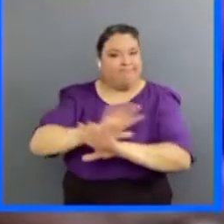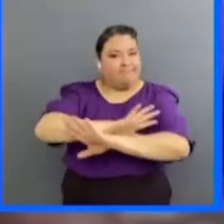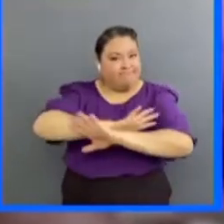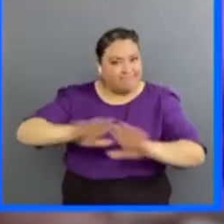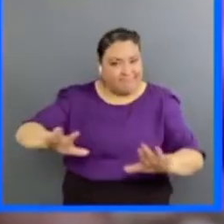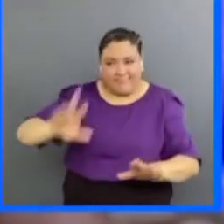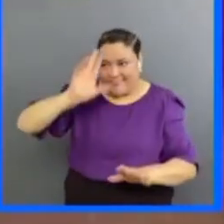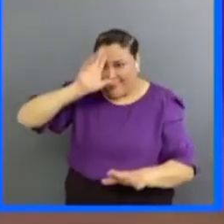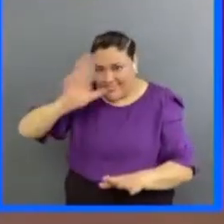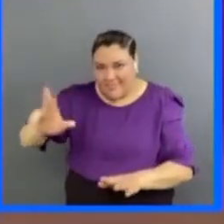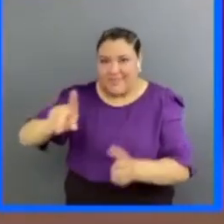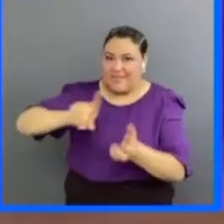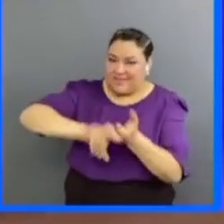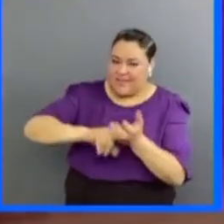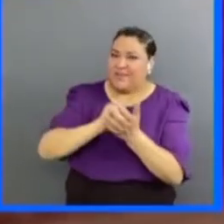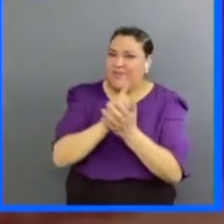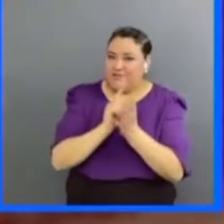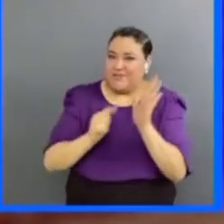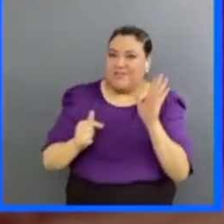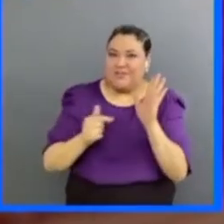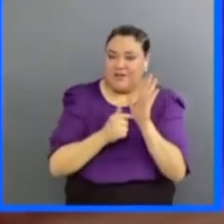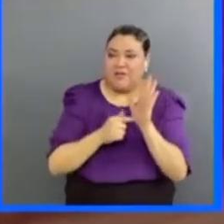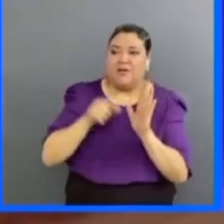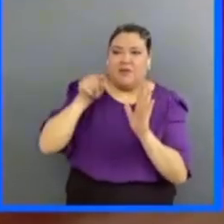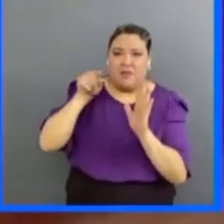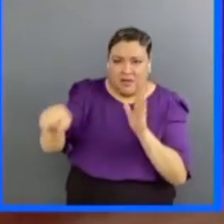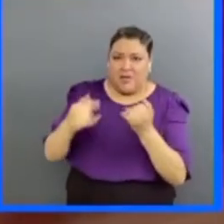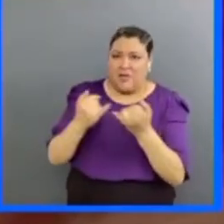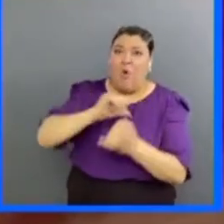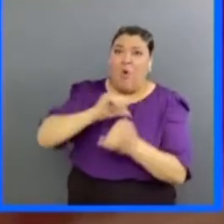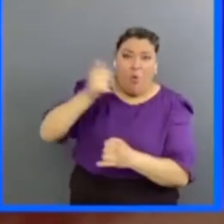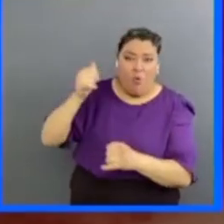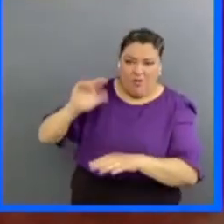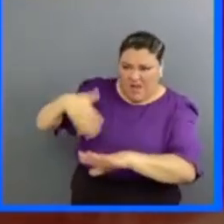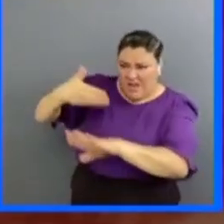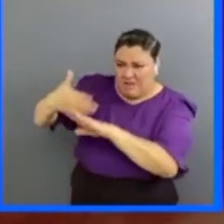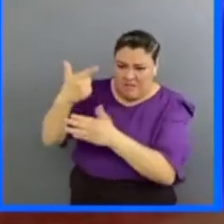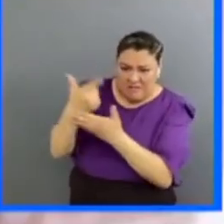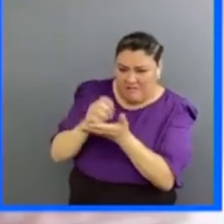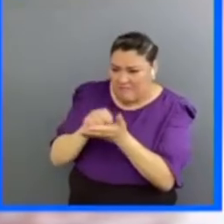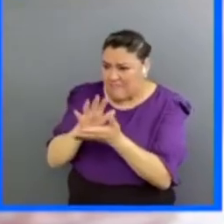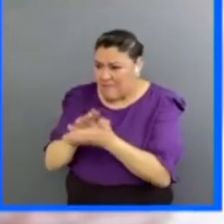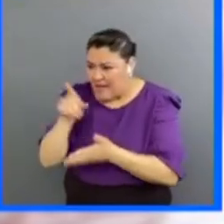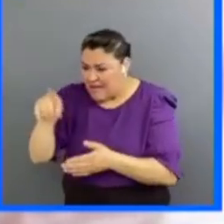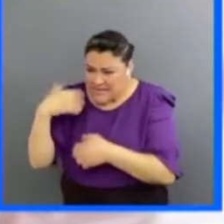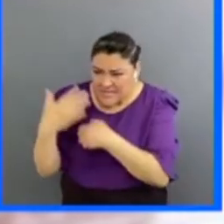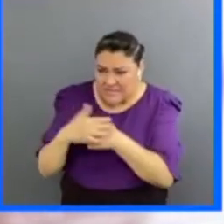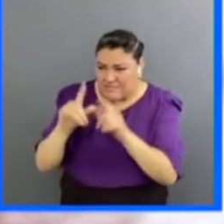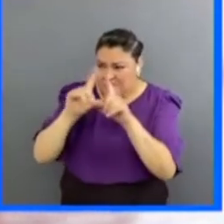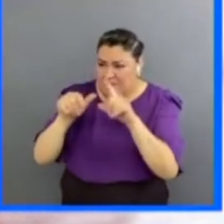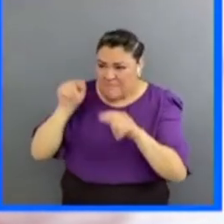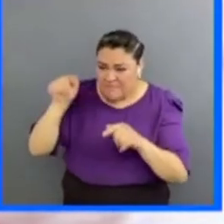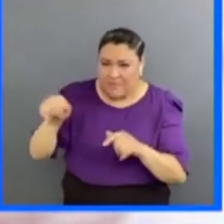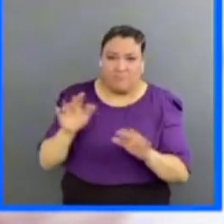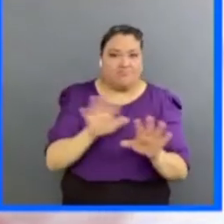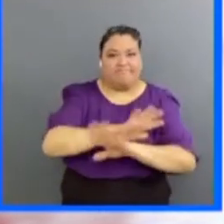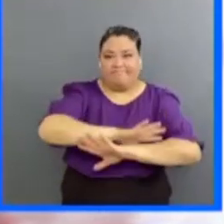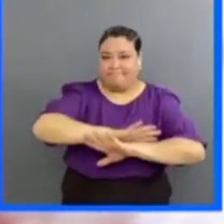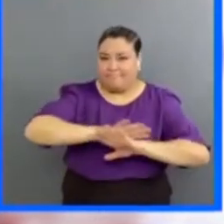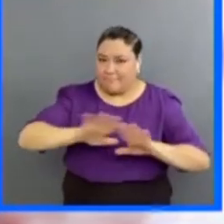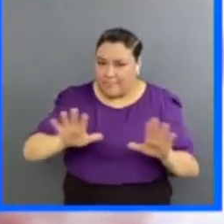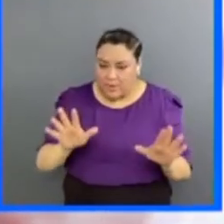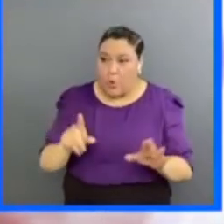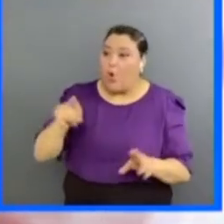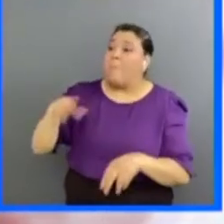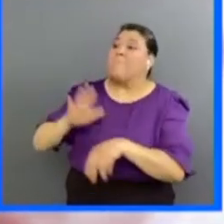norma impugnada, así como de realizar actos tendientes a su registro en el Registro Nacional de Parteras o exigirles capacitaciones